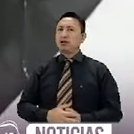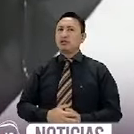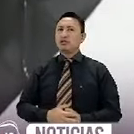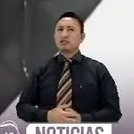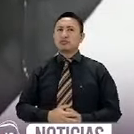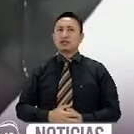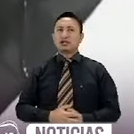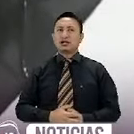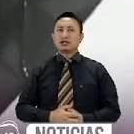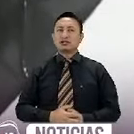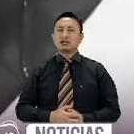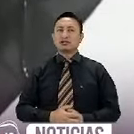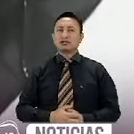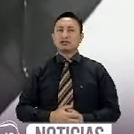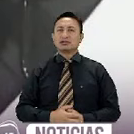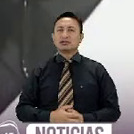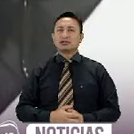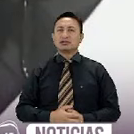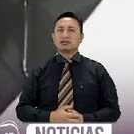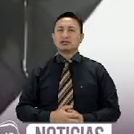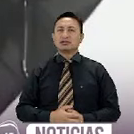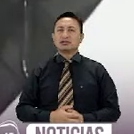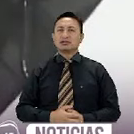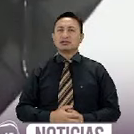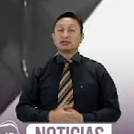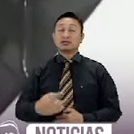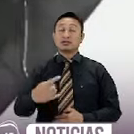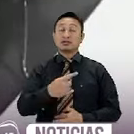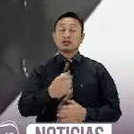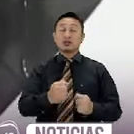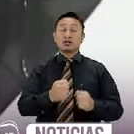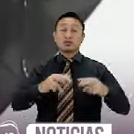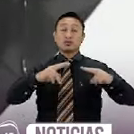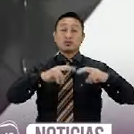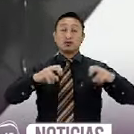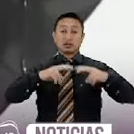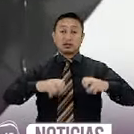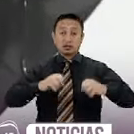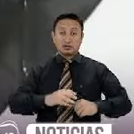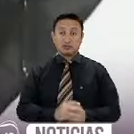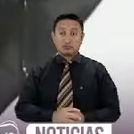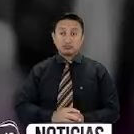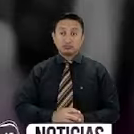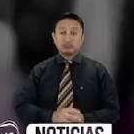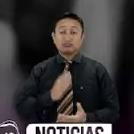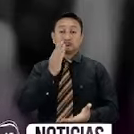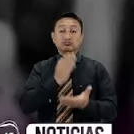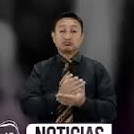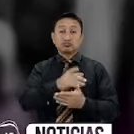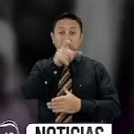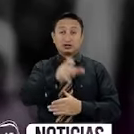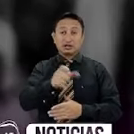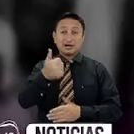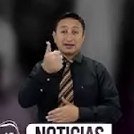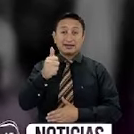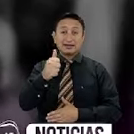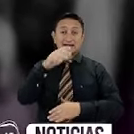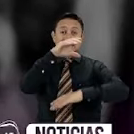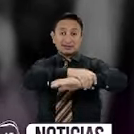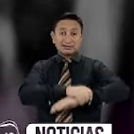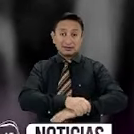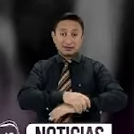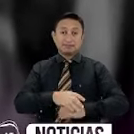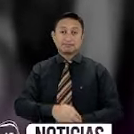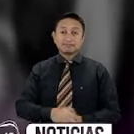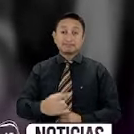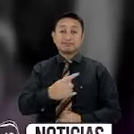En los últimos días, afirma, la Fuerza de Investigación Anticriminal detuvo a 10 sujetos involucrados en